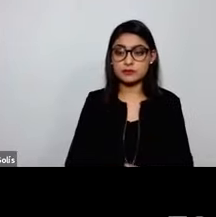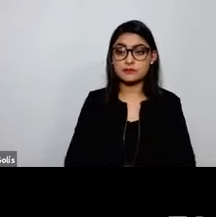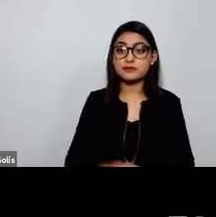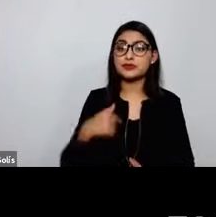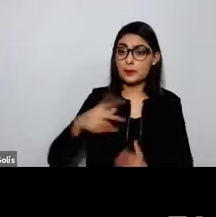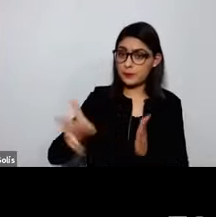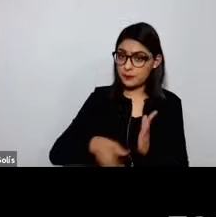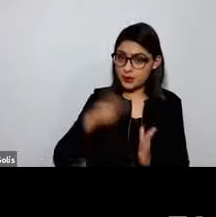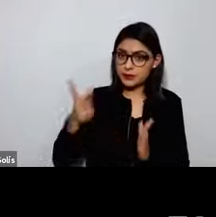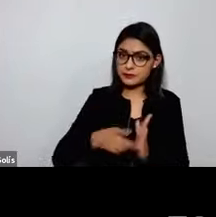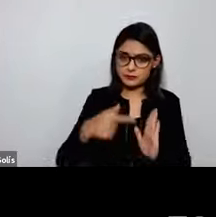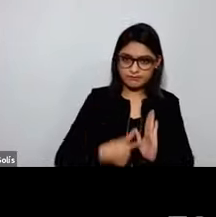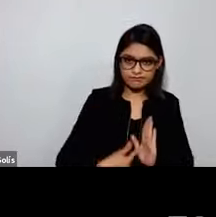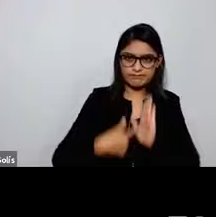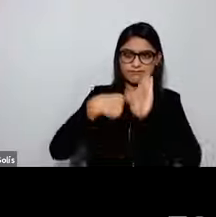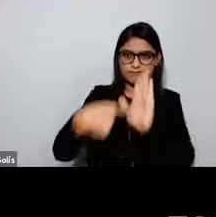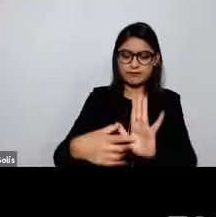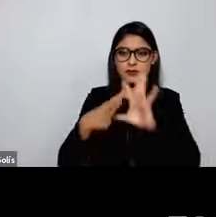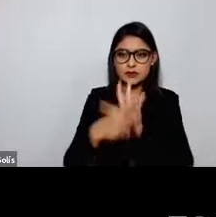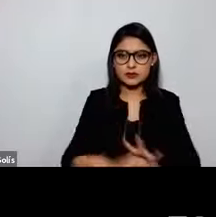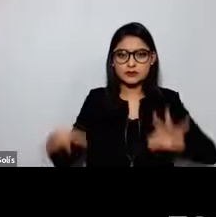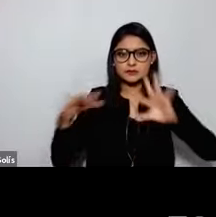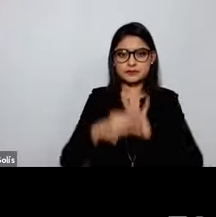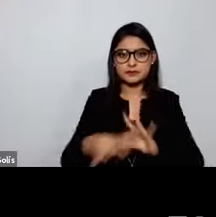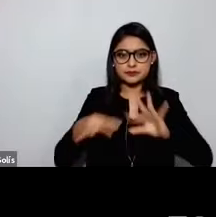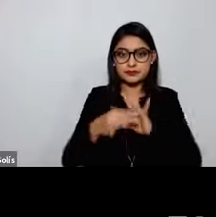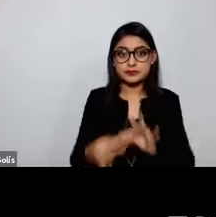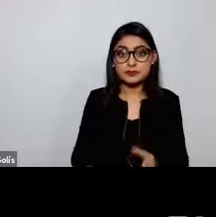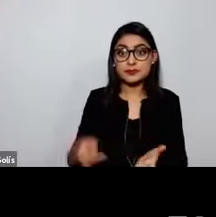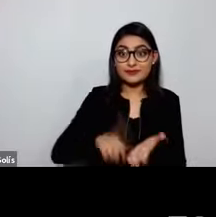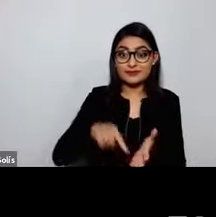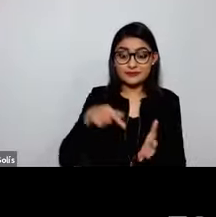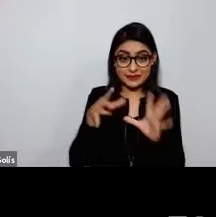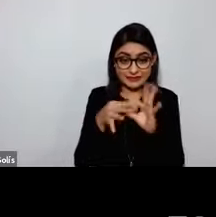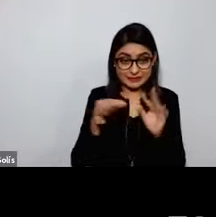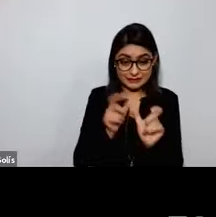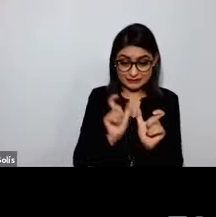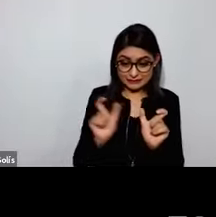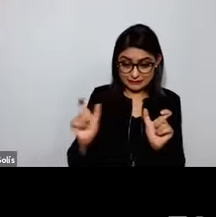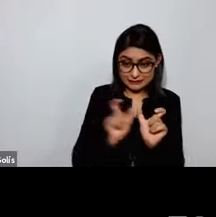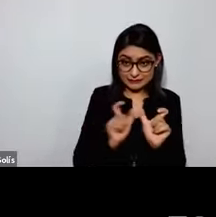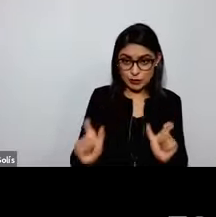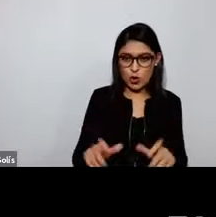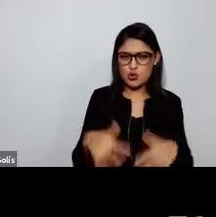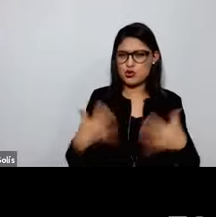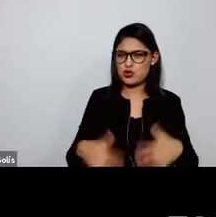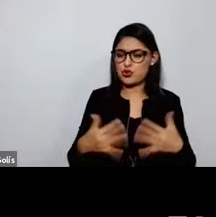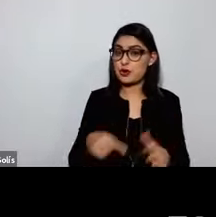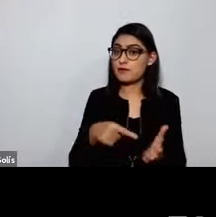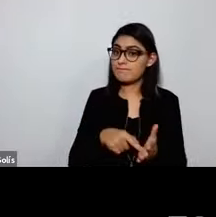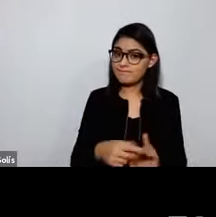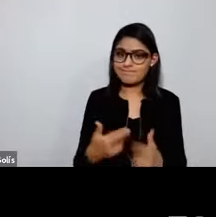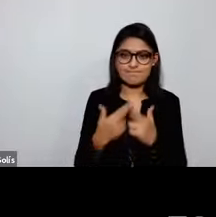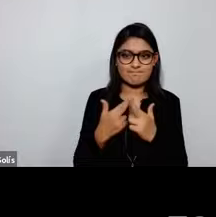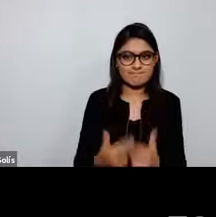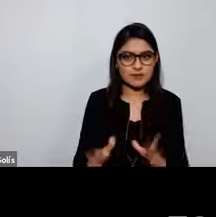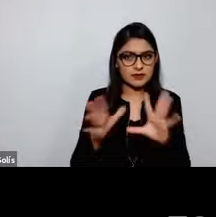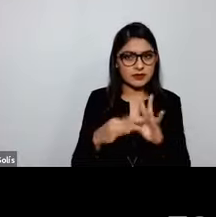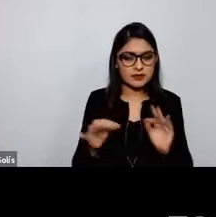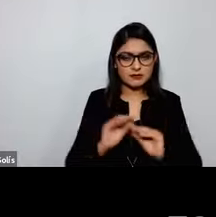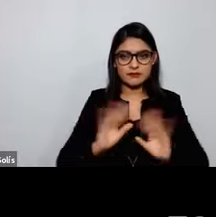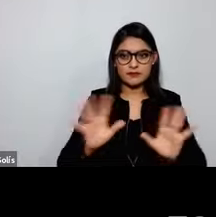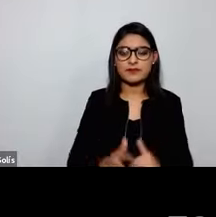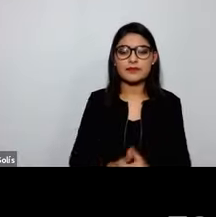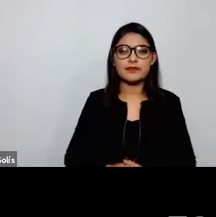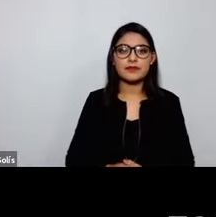otra vez, con todos los, o sea, con todas las citas textuales que tiene, es súper rico. Entonces, bueno, en este asunto